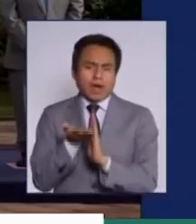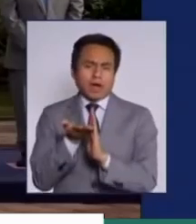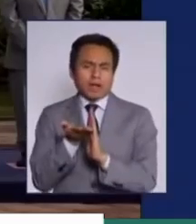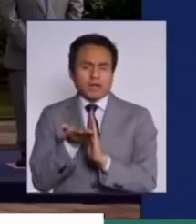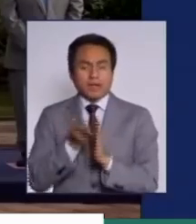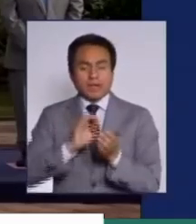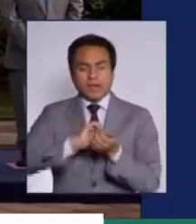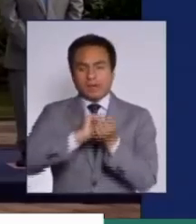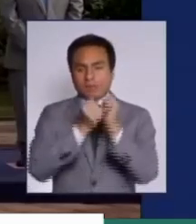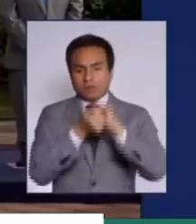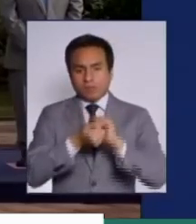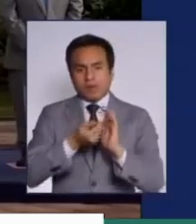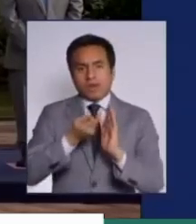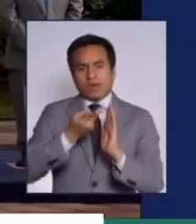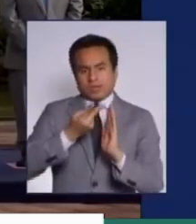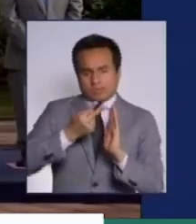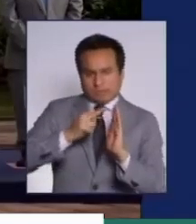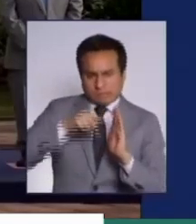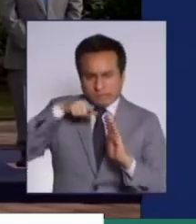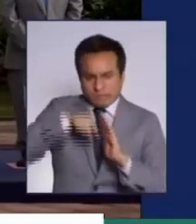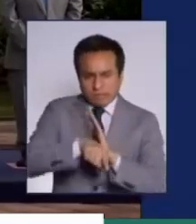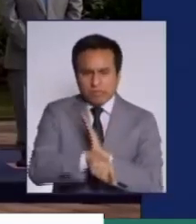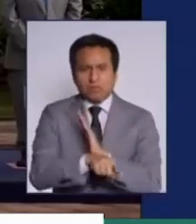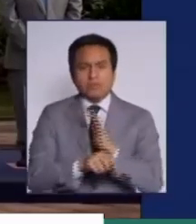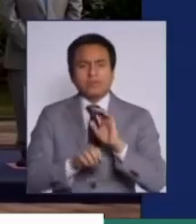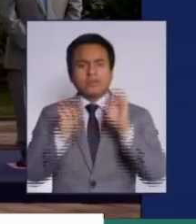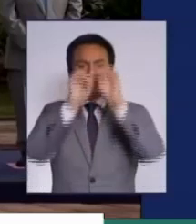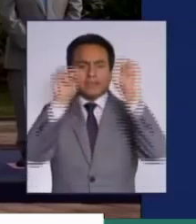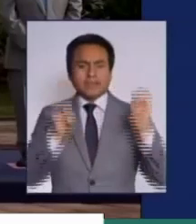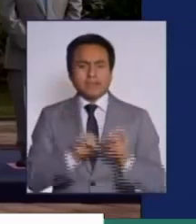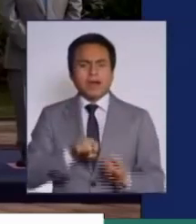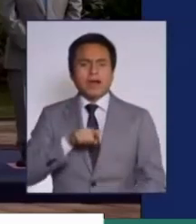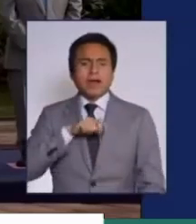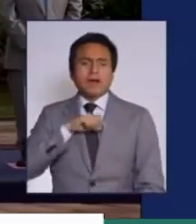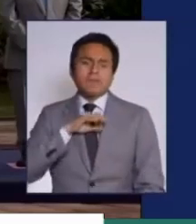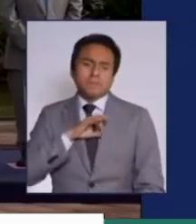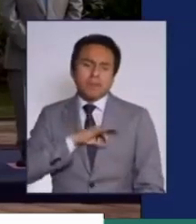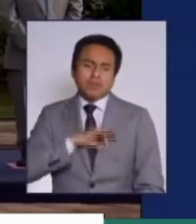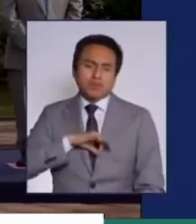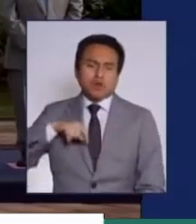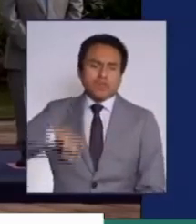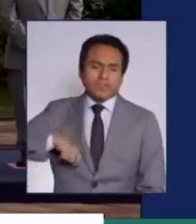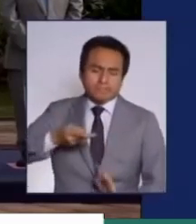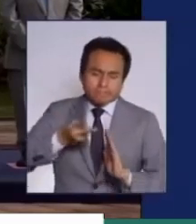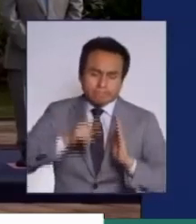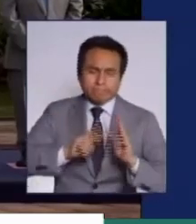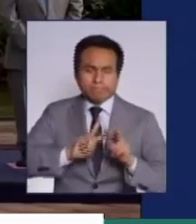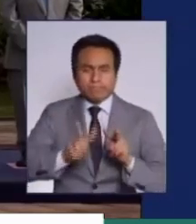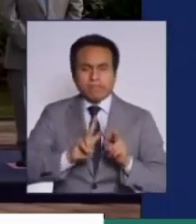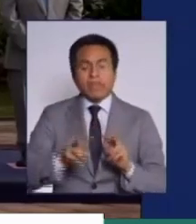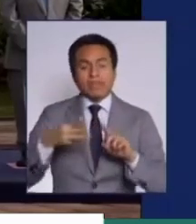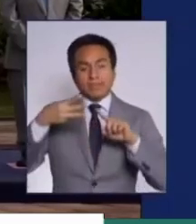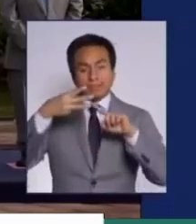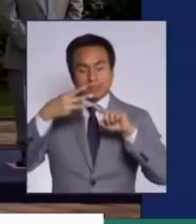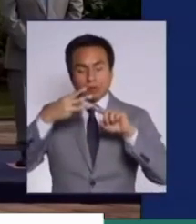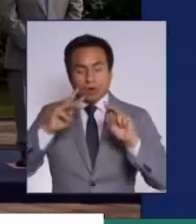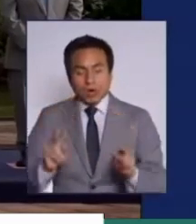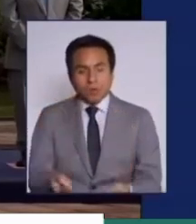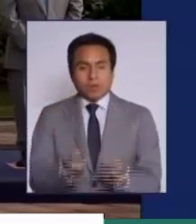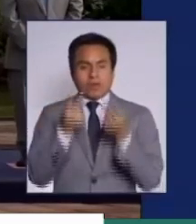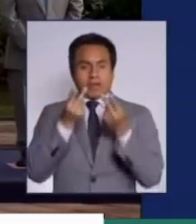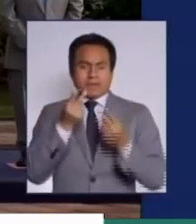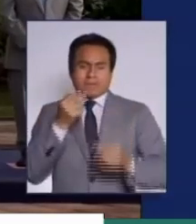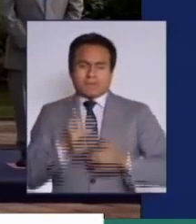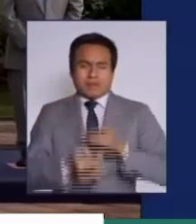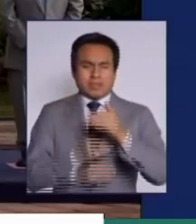impuestos, pagamos impuestos por las carreteras, pagamos impuestos por todo, pero no hay una devolución en términos de bienestar, de servicios, de garantías